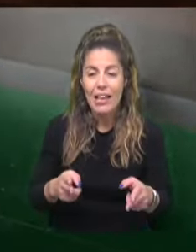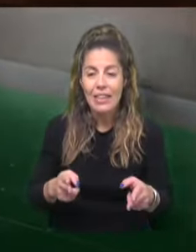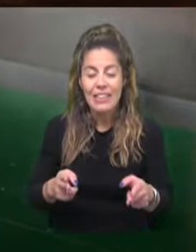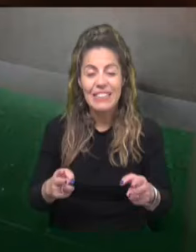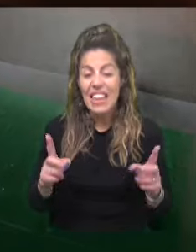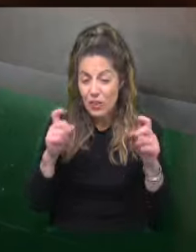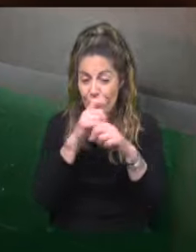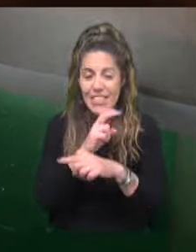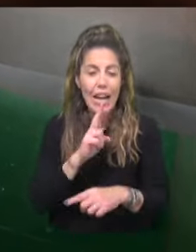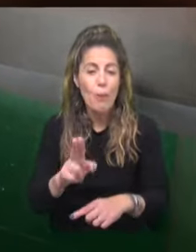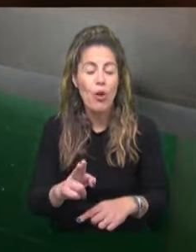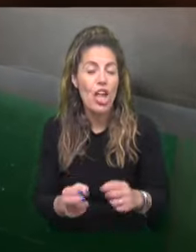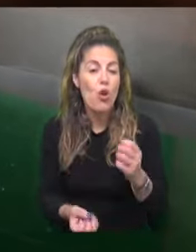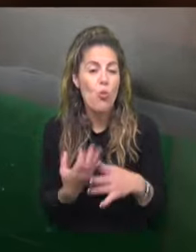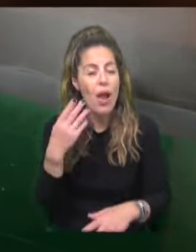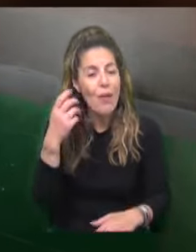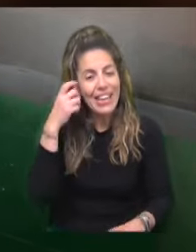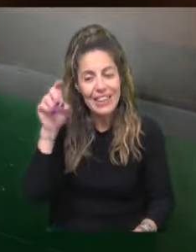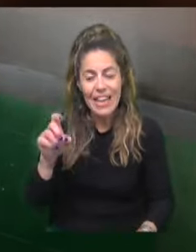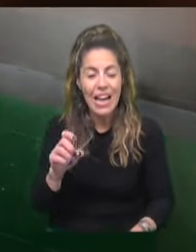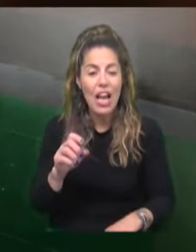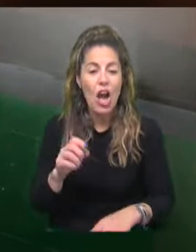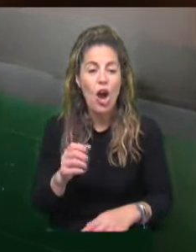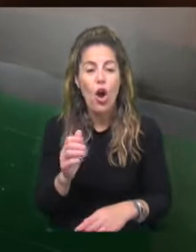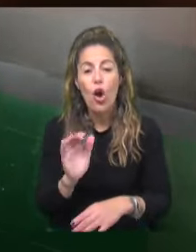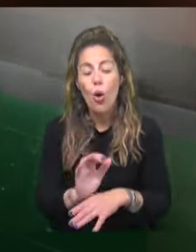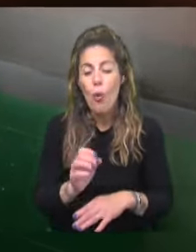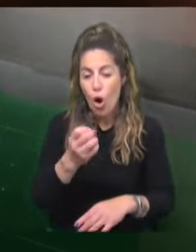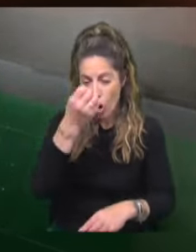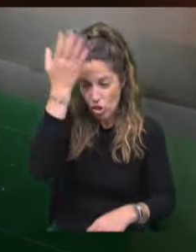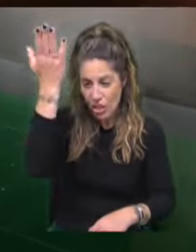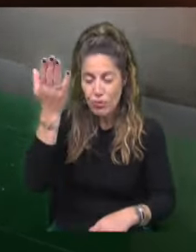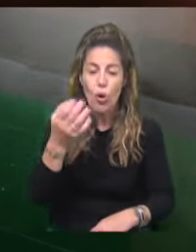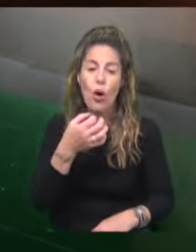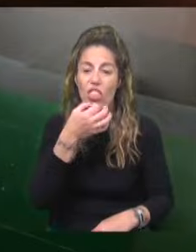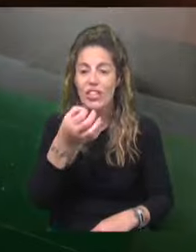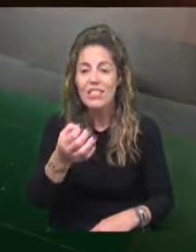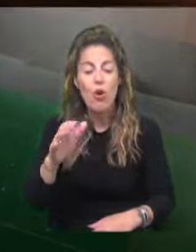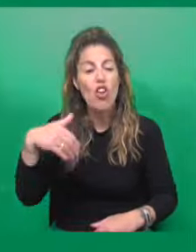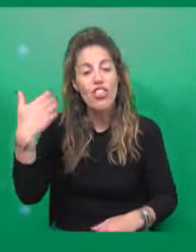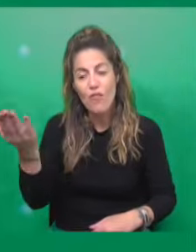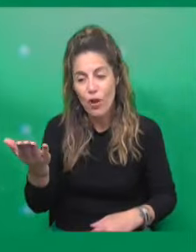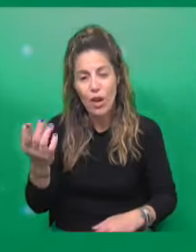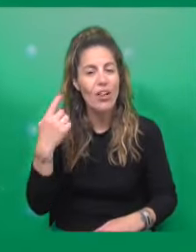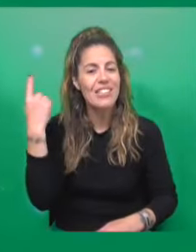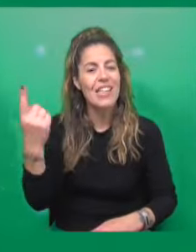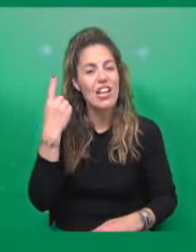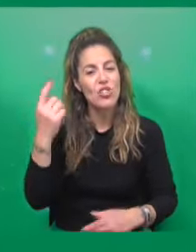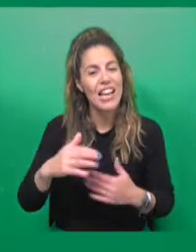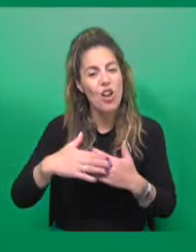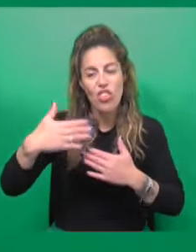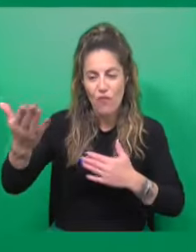responder a esa nueva lógica es como concepto no es lo de afuera Cuando decimos internacional pensamos en algo que es externo externo